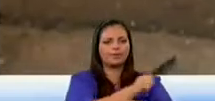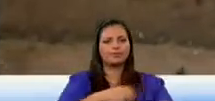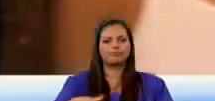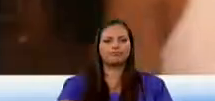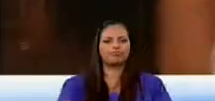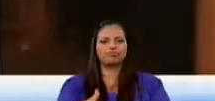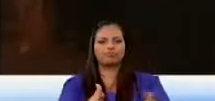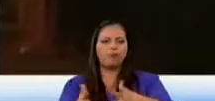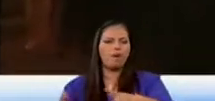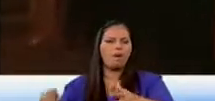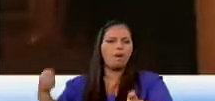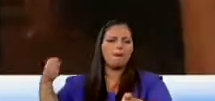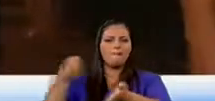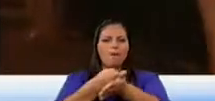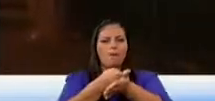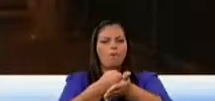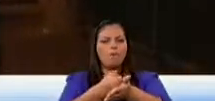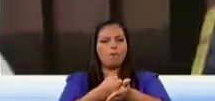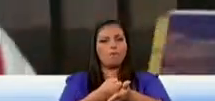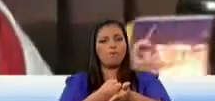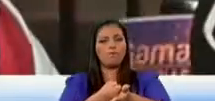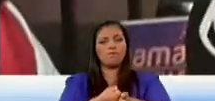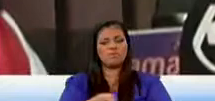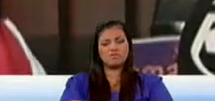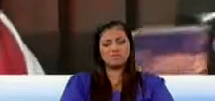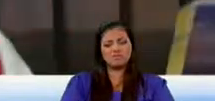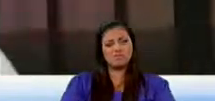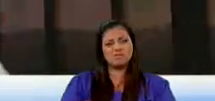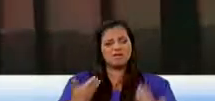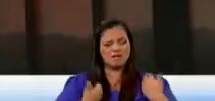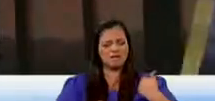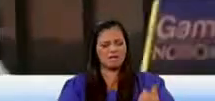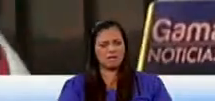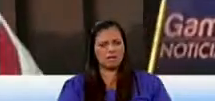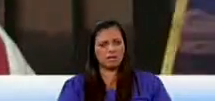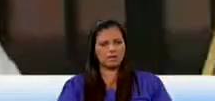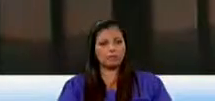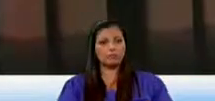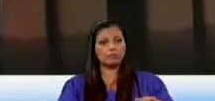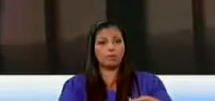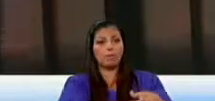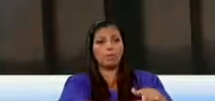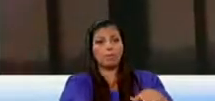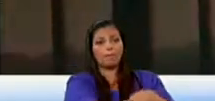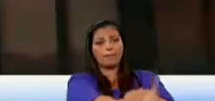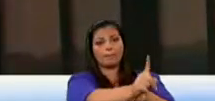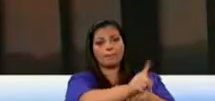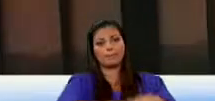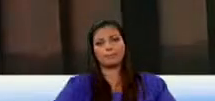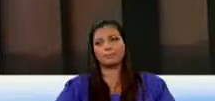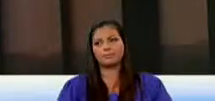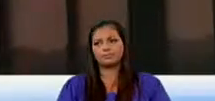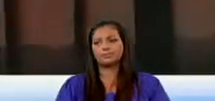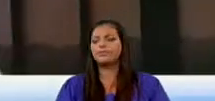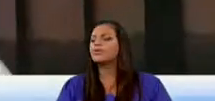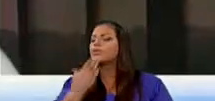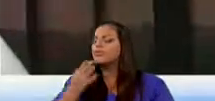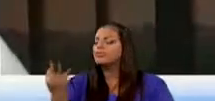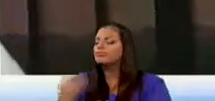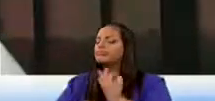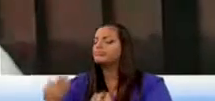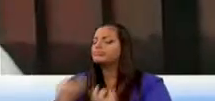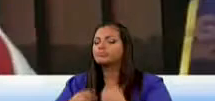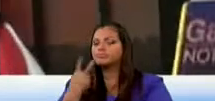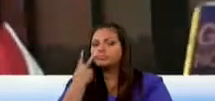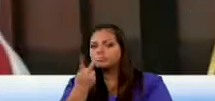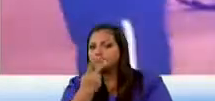Así dieron a conocer varios testigos. ¿Cómo ocurrió exactamente el accidente? ¿Por dónde venía esta camioneta? Por Esmeralda, baja. Tiene preferencial, Esmeralda tiene